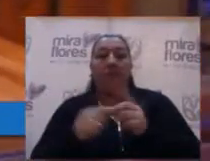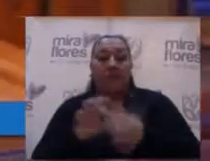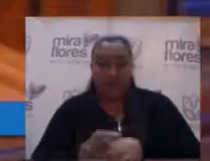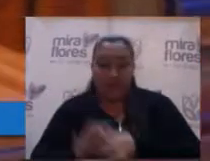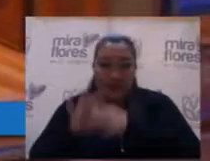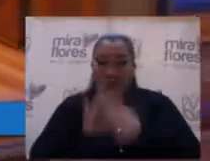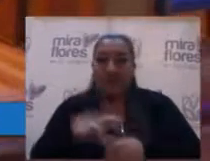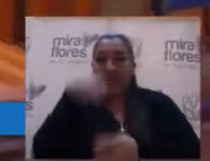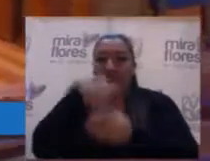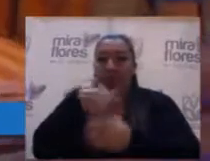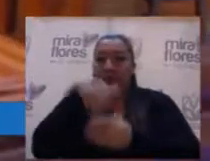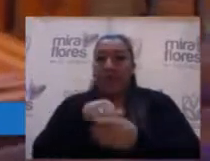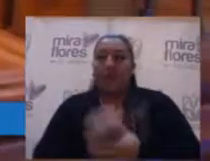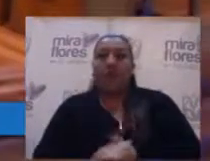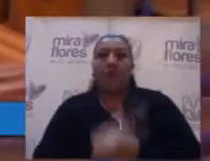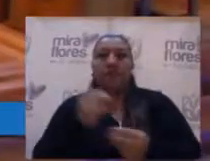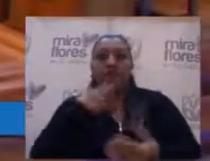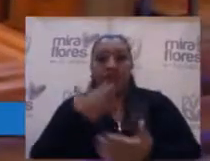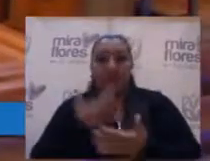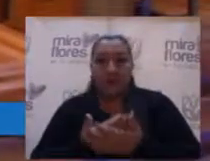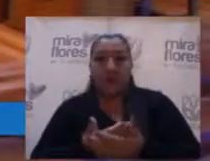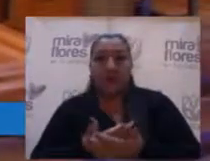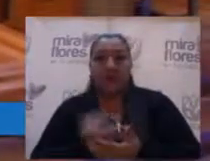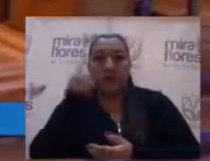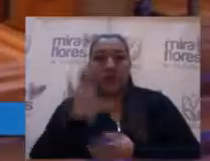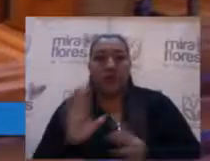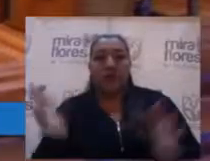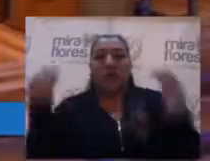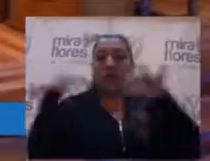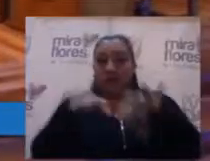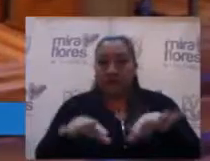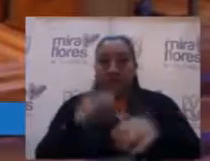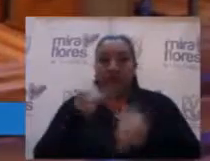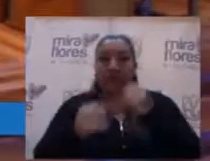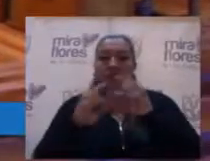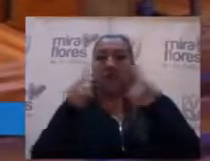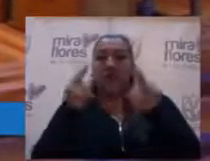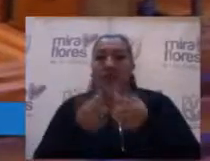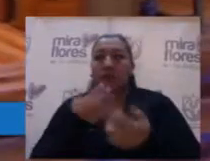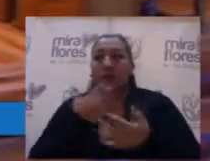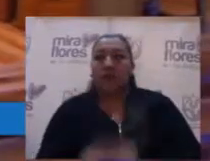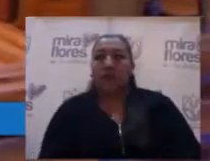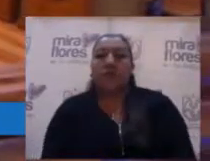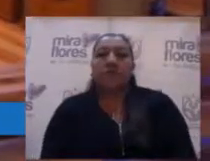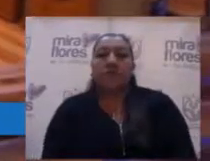unanimidad de votos. Muchísimas gracias por su presencia y levantamos la sesión.